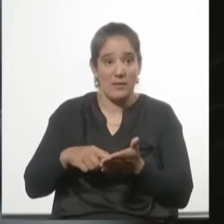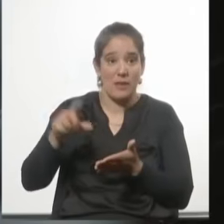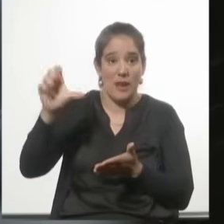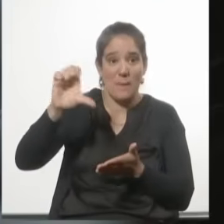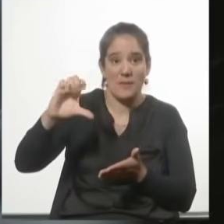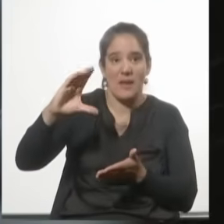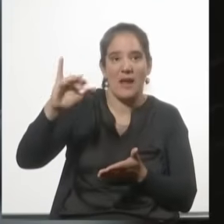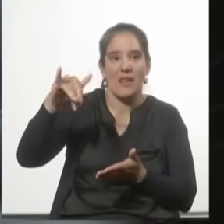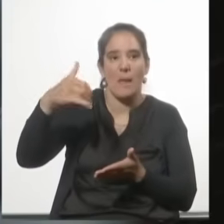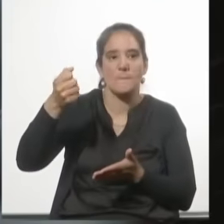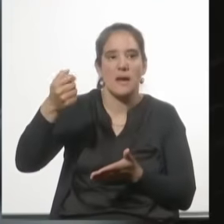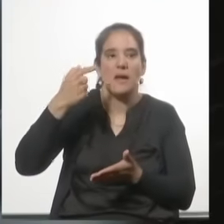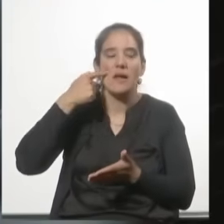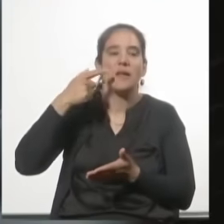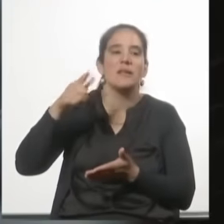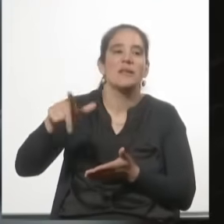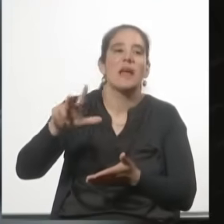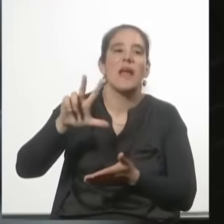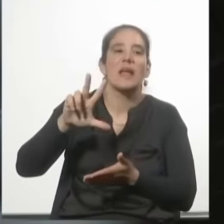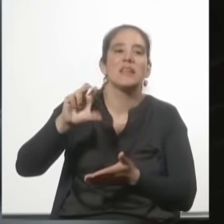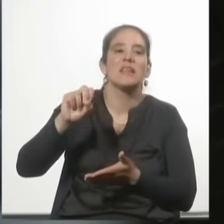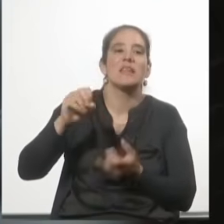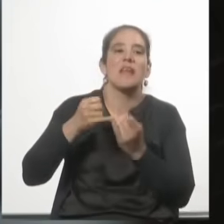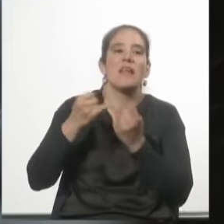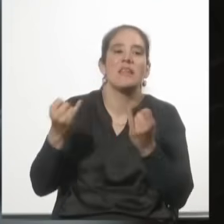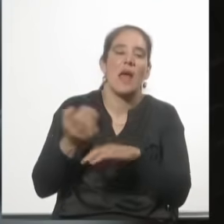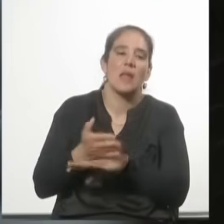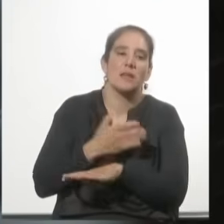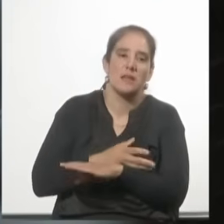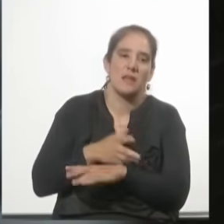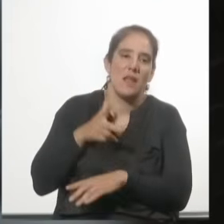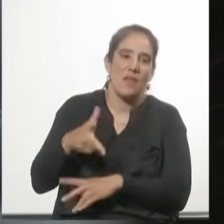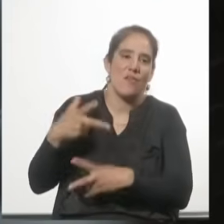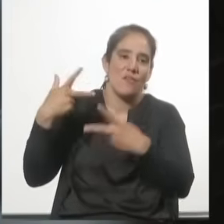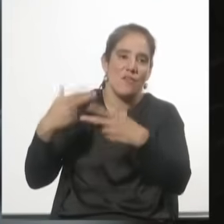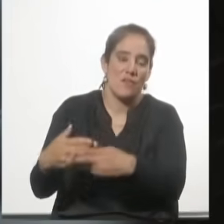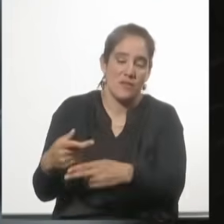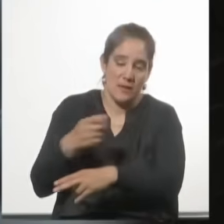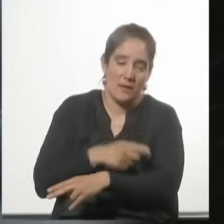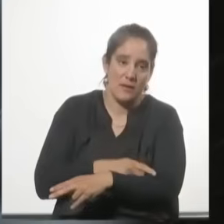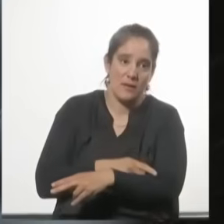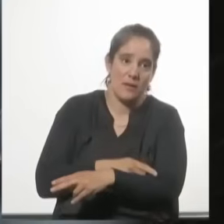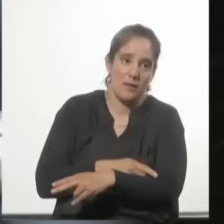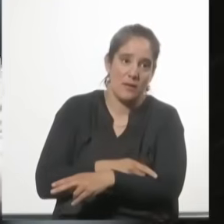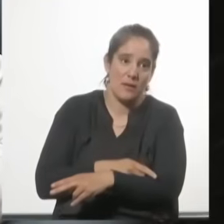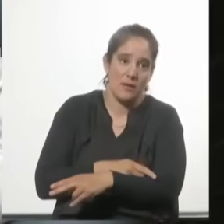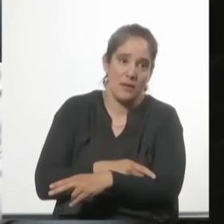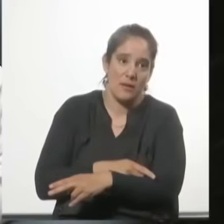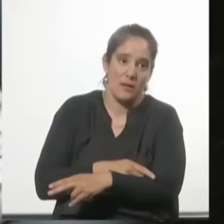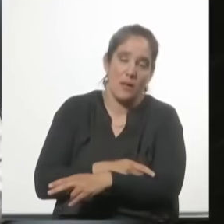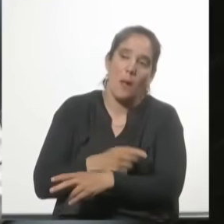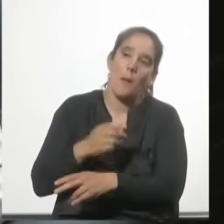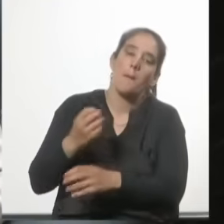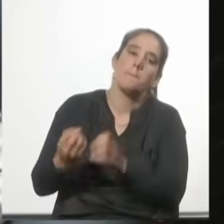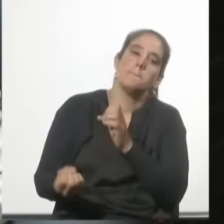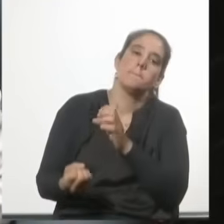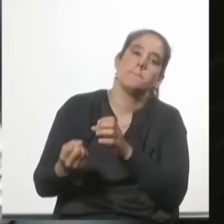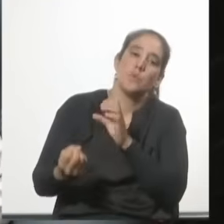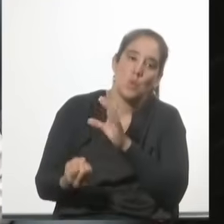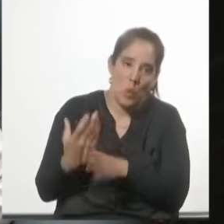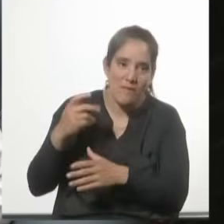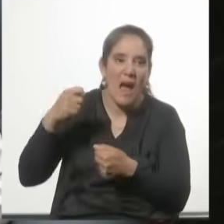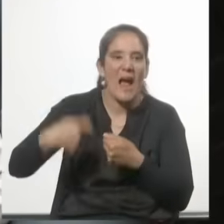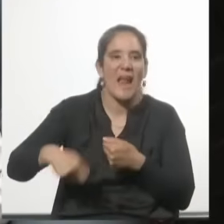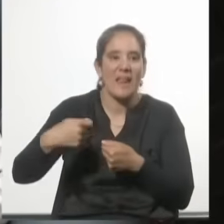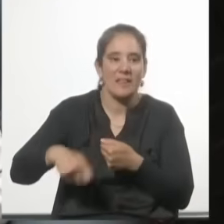Cardama, debía 30 días antes del vencimiento de la vigencia de la garantía proceder a su renovación bajo